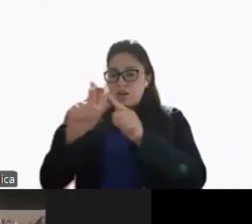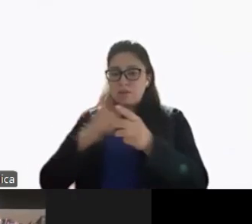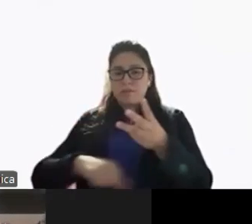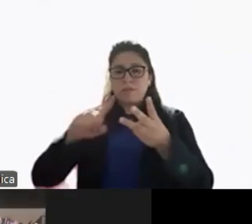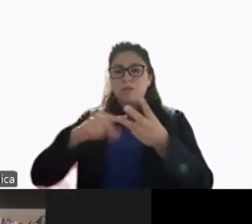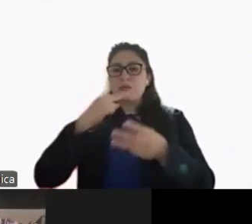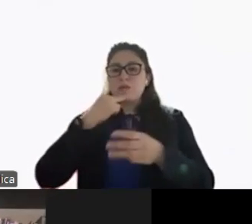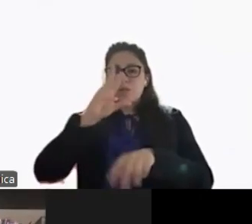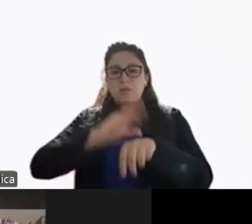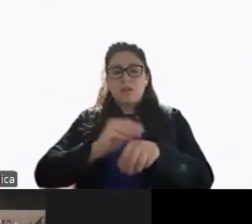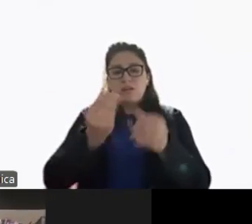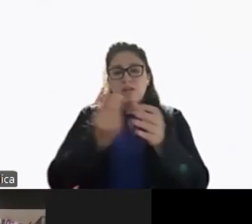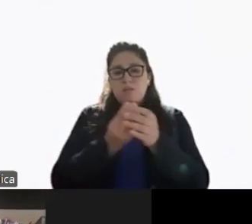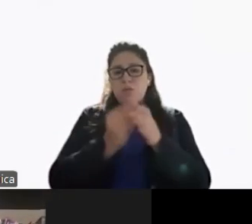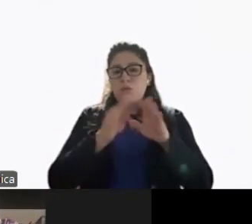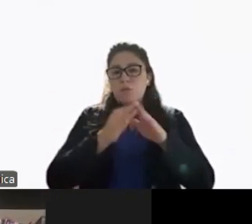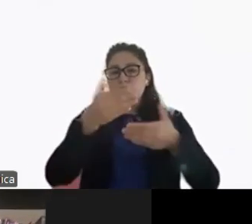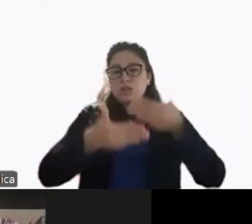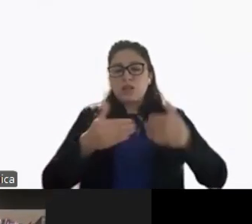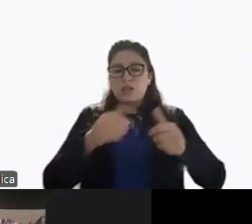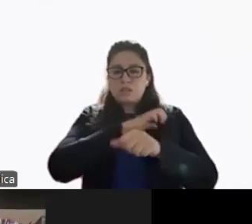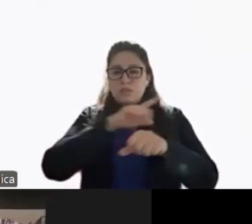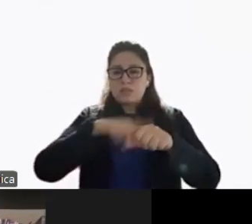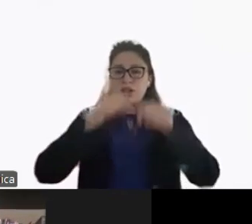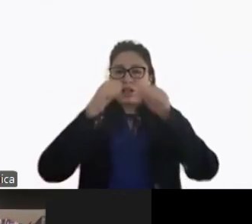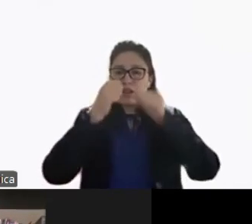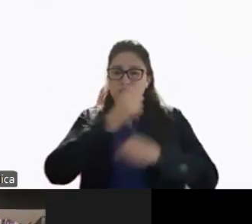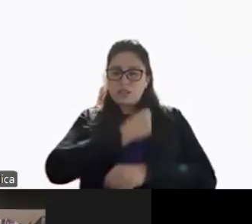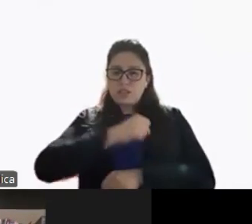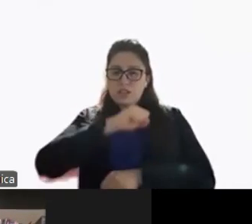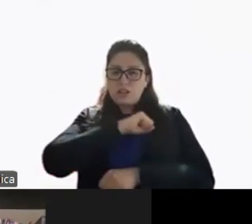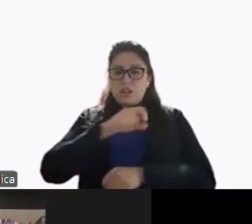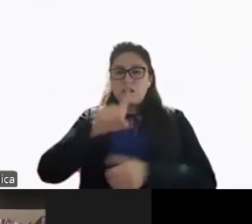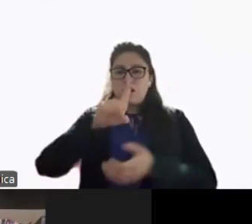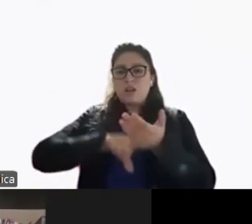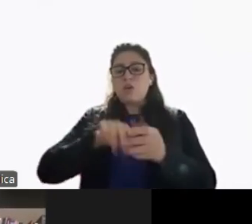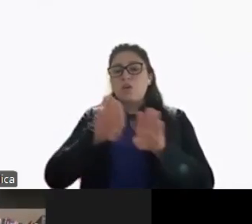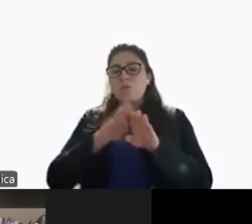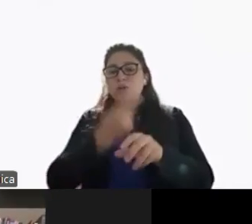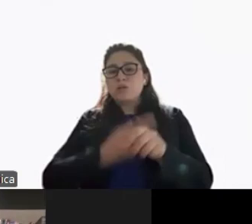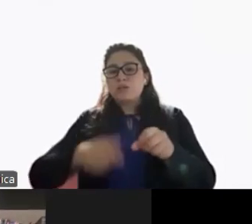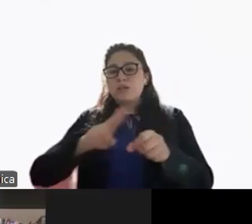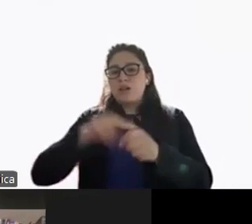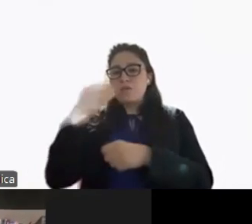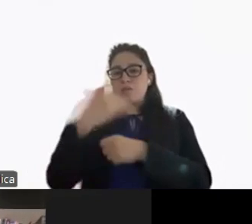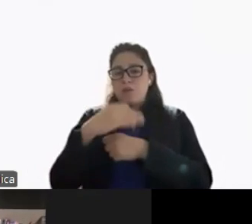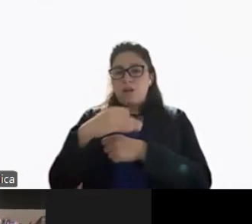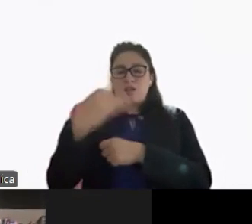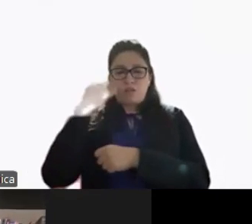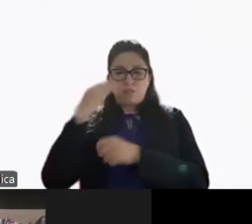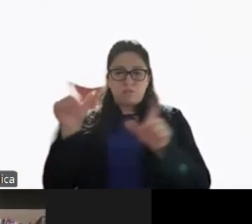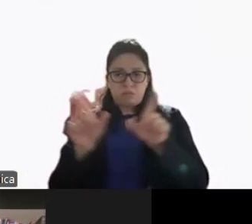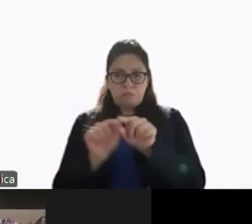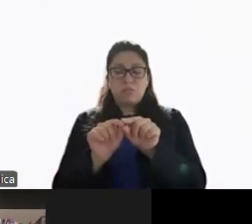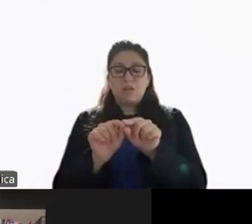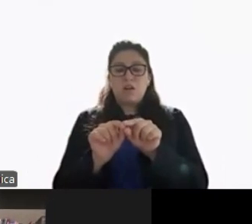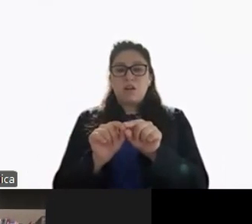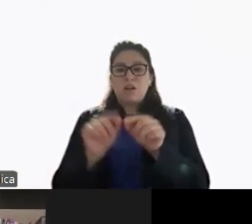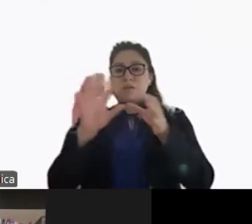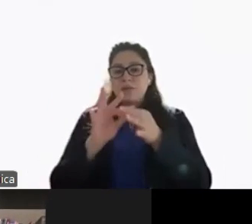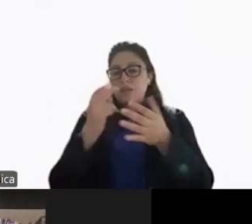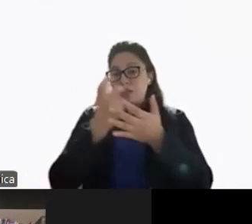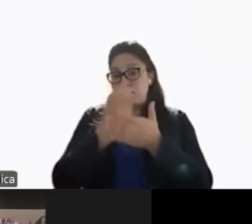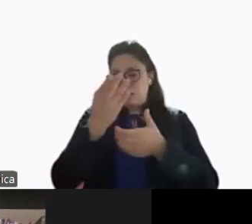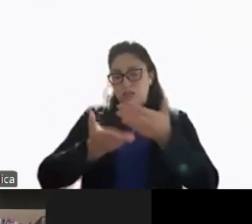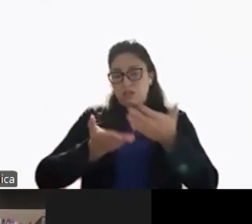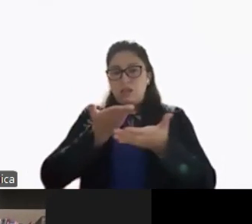de servicios especializados de salud, clínica de corta estancia, entre otras. En ese orden de ideas se precisa que el dictamen